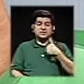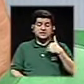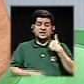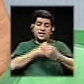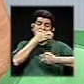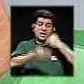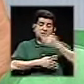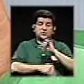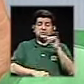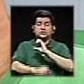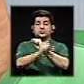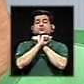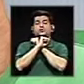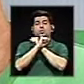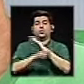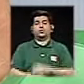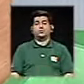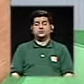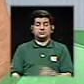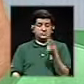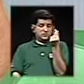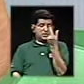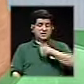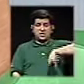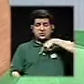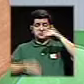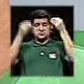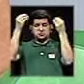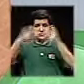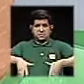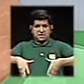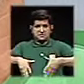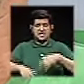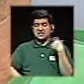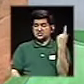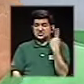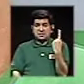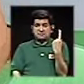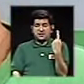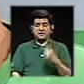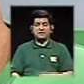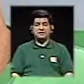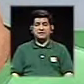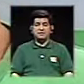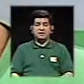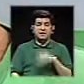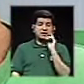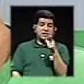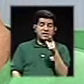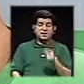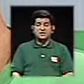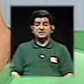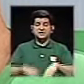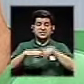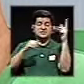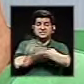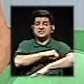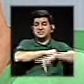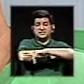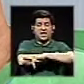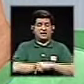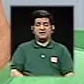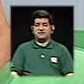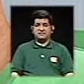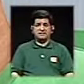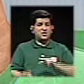a pasar con con seguros verdad que son Platas que perdemos eh para siempre y que salen salen del país porque ni siquiera